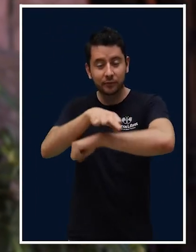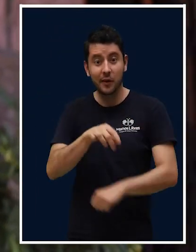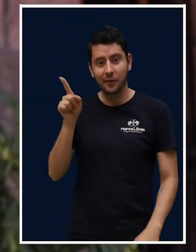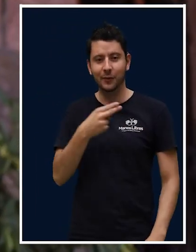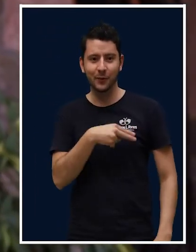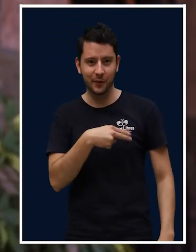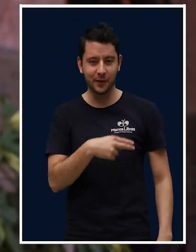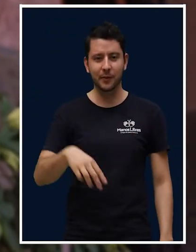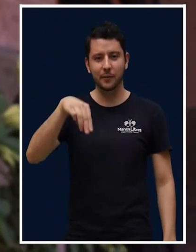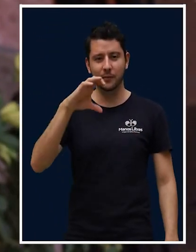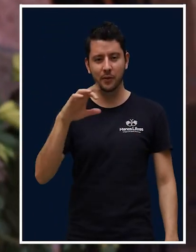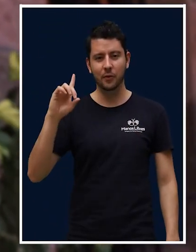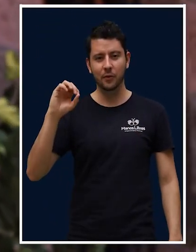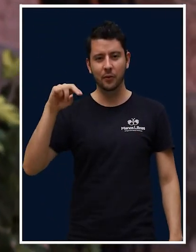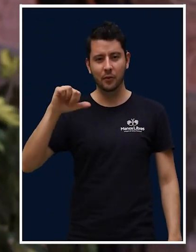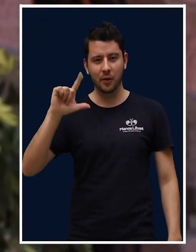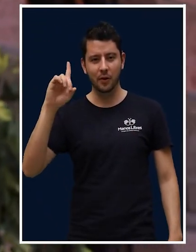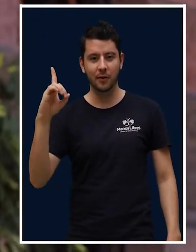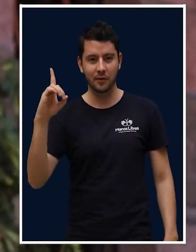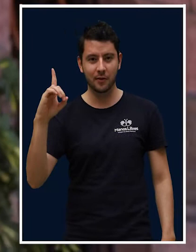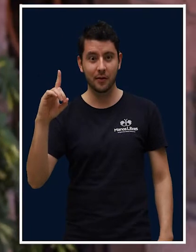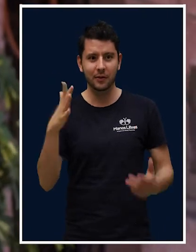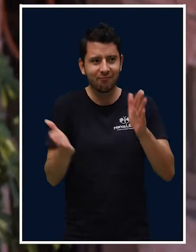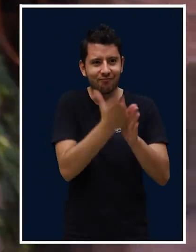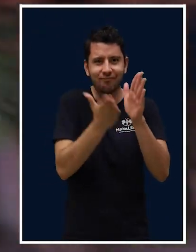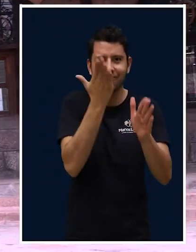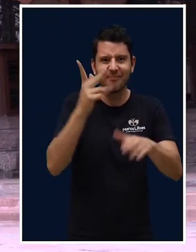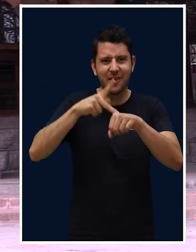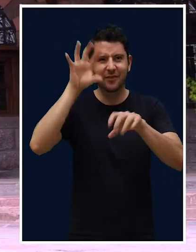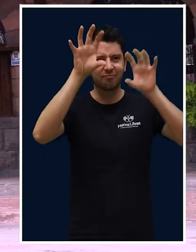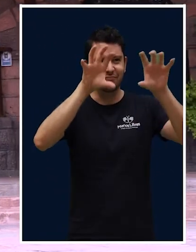solidificación ocupó materiales propios de la región, como la cantera rosa.